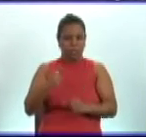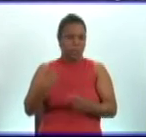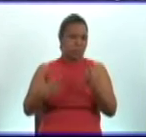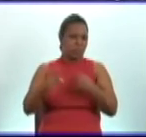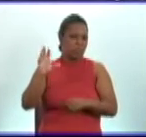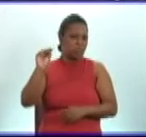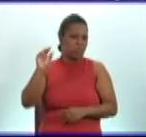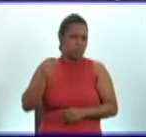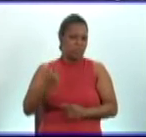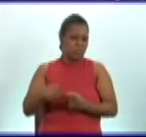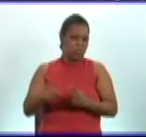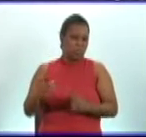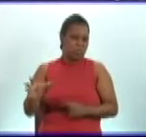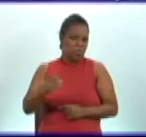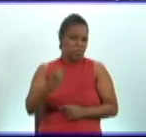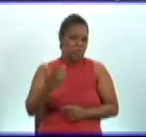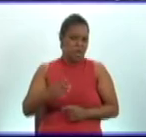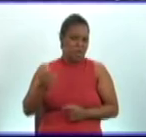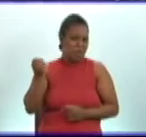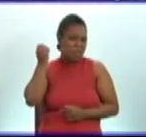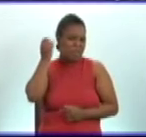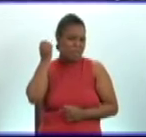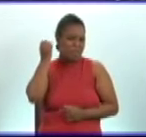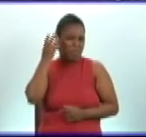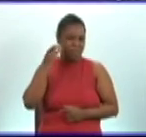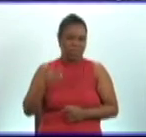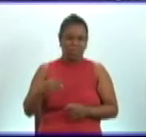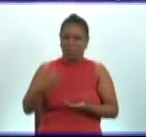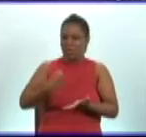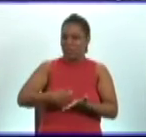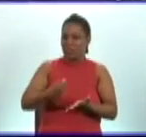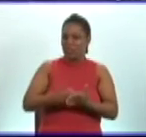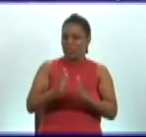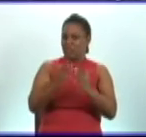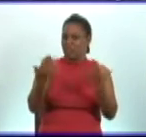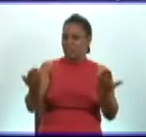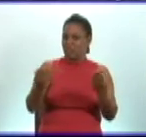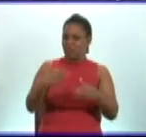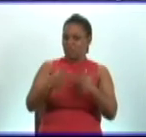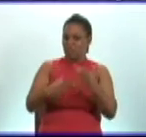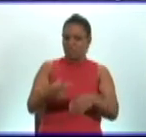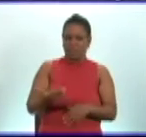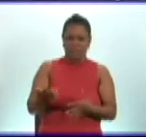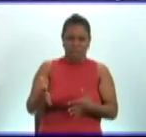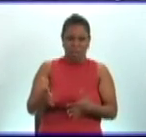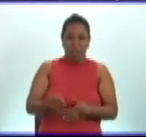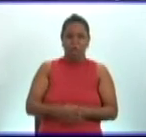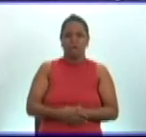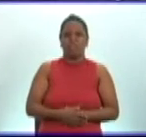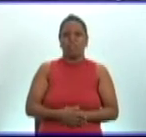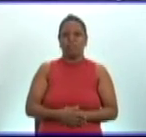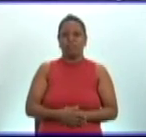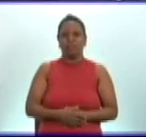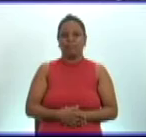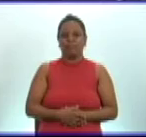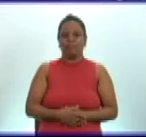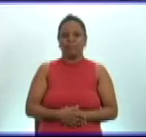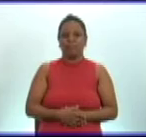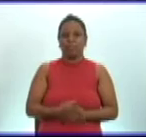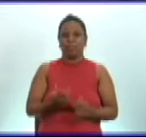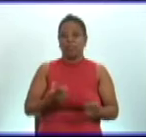era un montaje para aumentar las ventas de su periódico. Él no iba a batirse con nadie, era un cobarde. Mateo